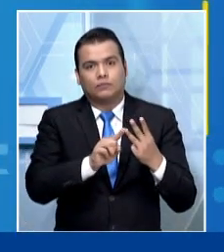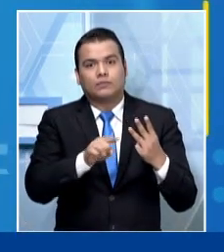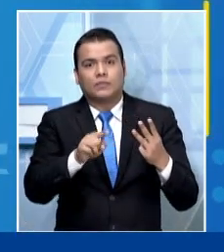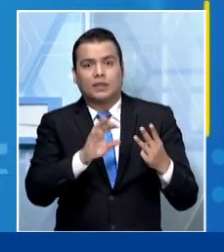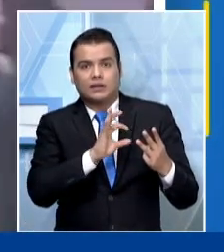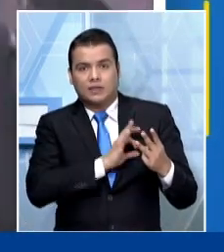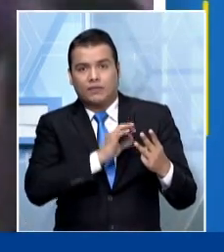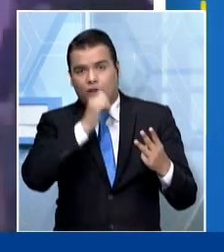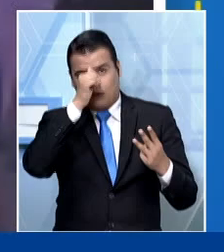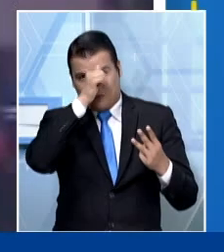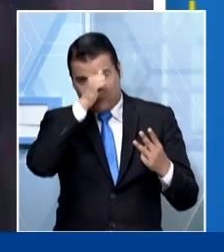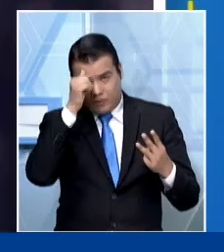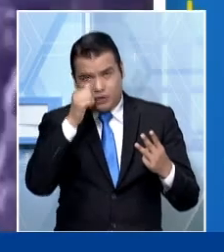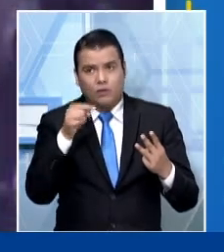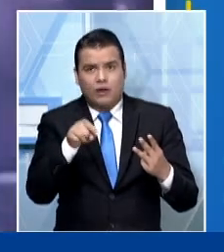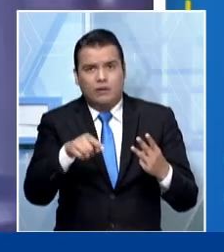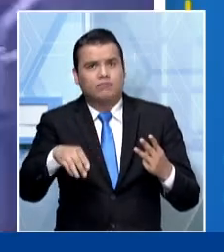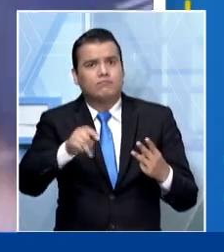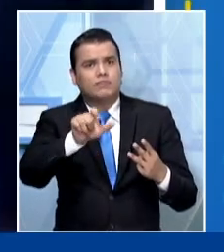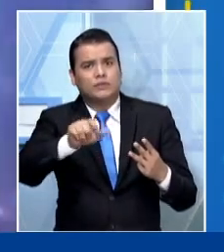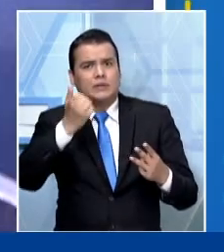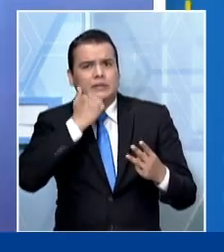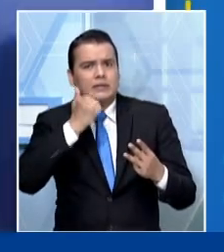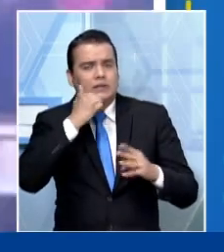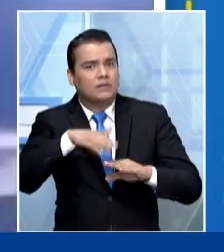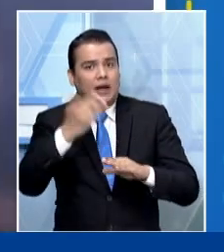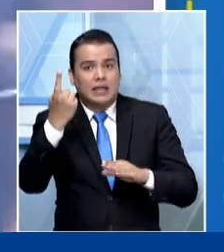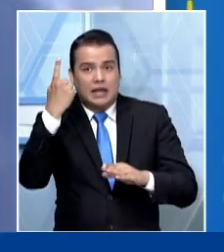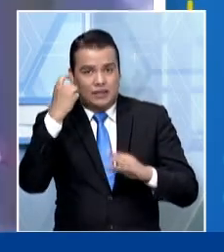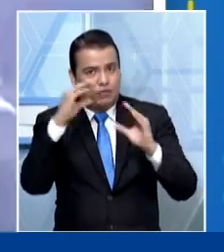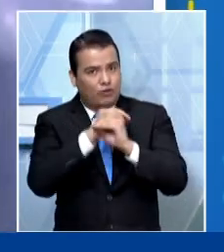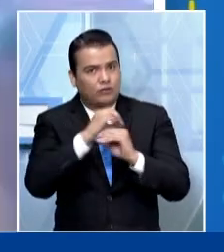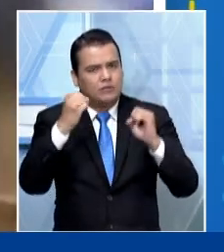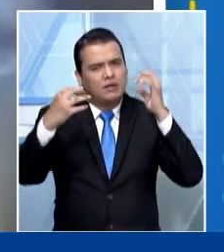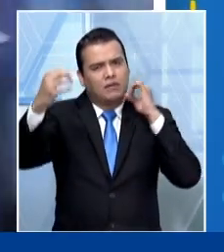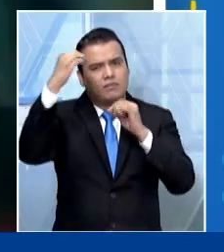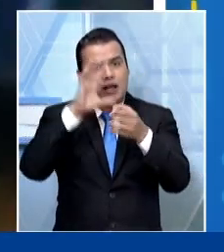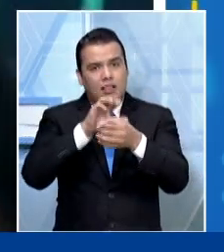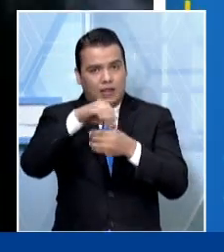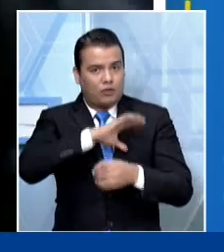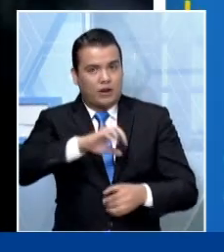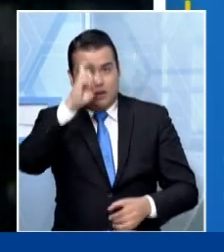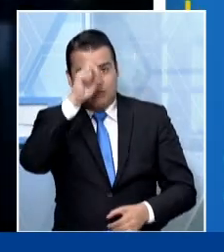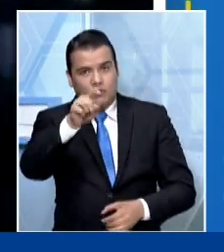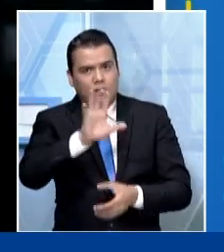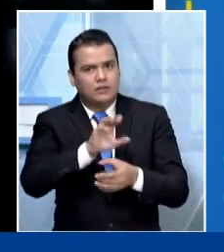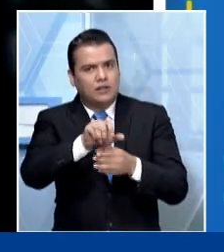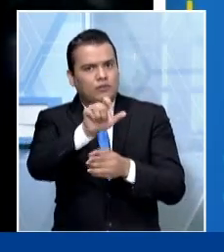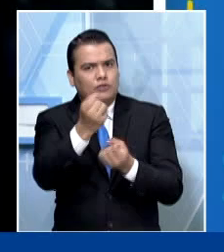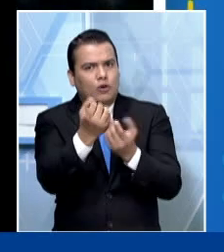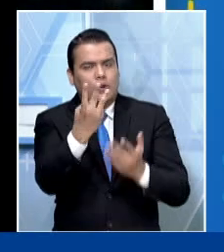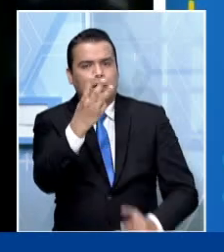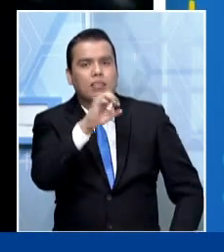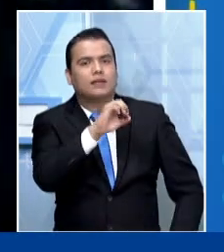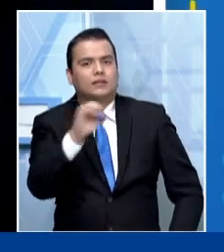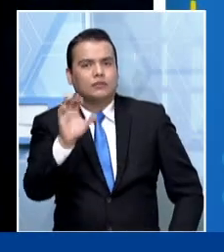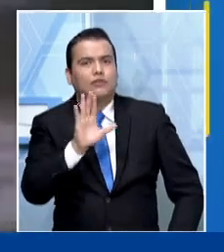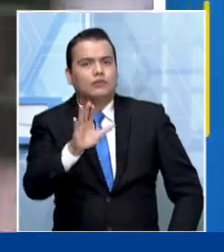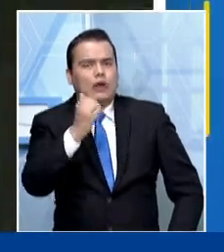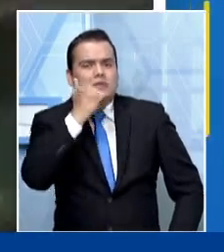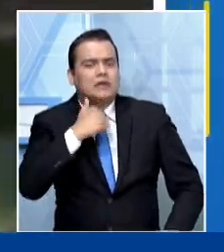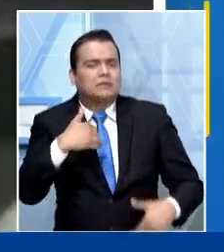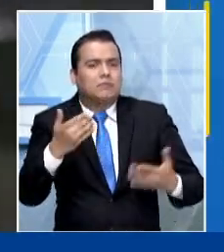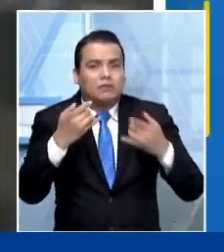social continúa sin pausa en la región. Anoche fue cerrada una discoteca en el norte de la ciudad que reunía más de 300 jóvenes sin